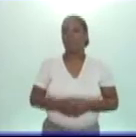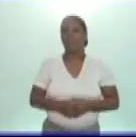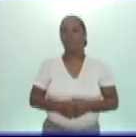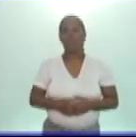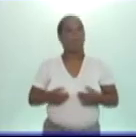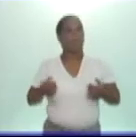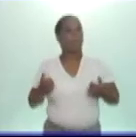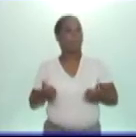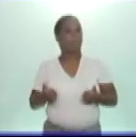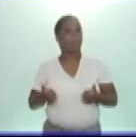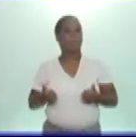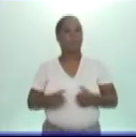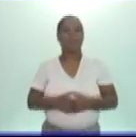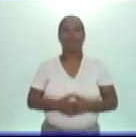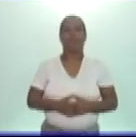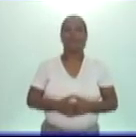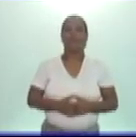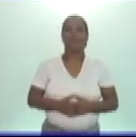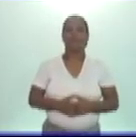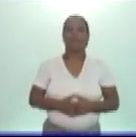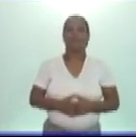Bien.